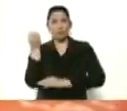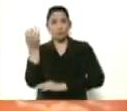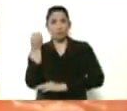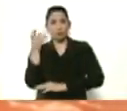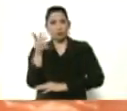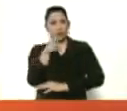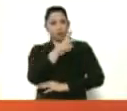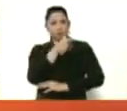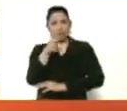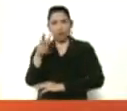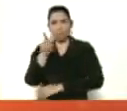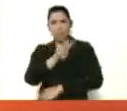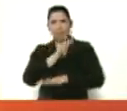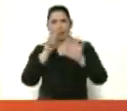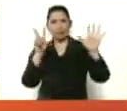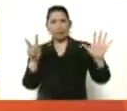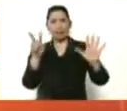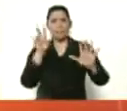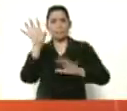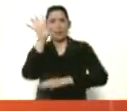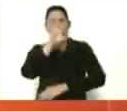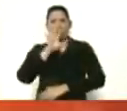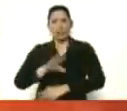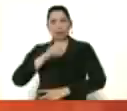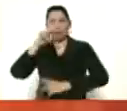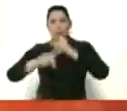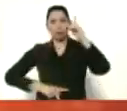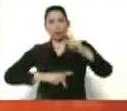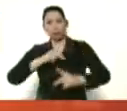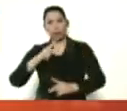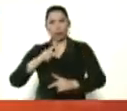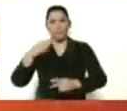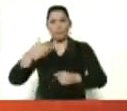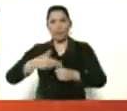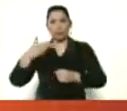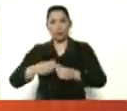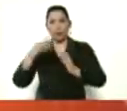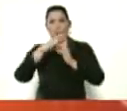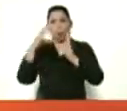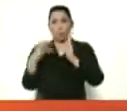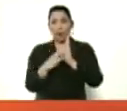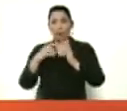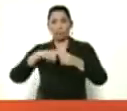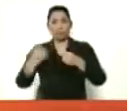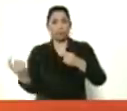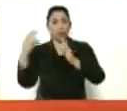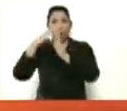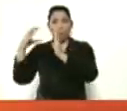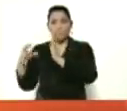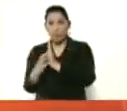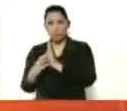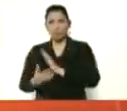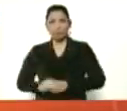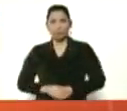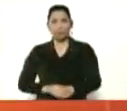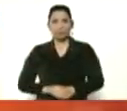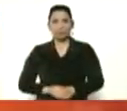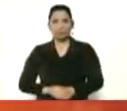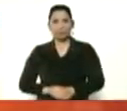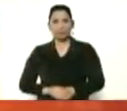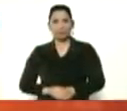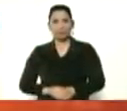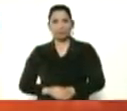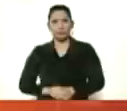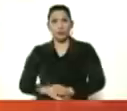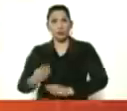de 27 países productores de petróleo, de OPEP y no OPEP, lo que llamaban la OPEP Plus. Y